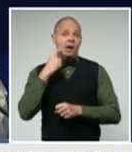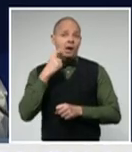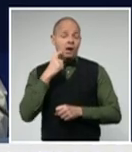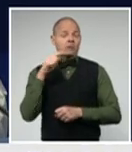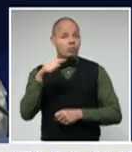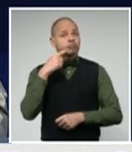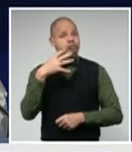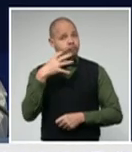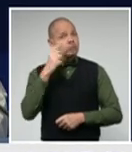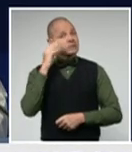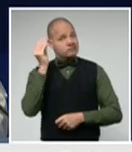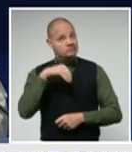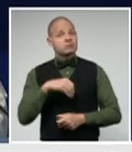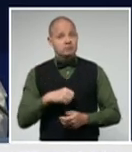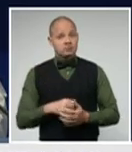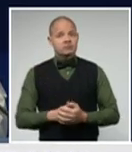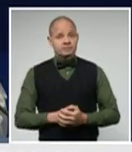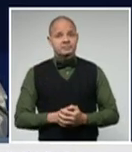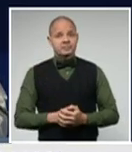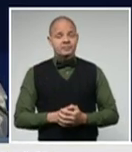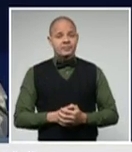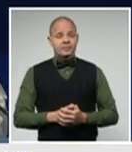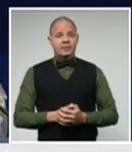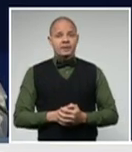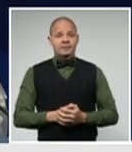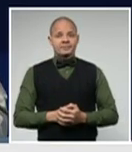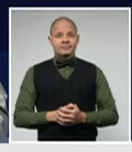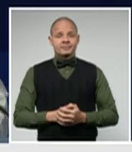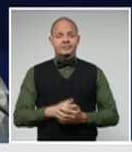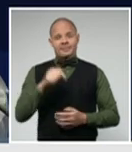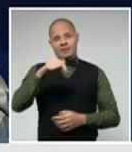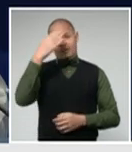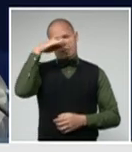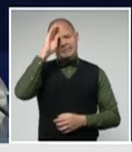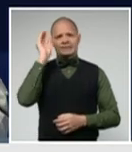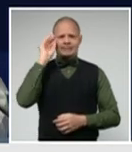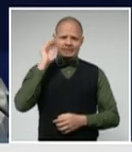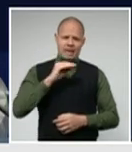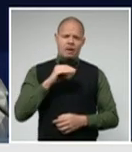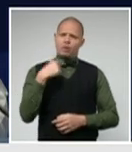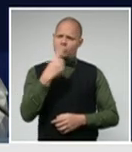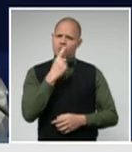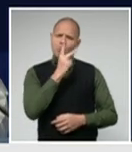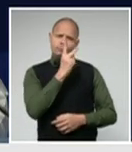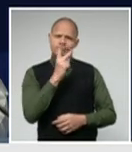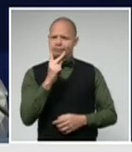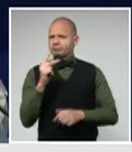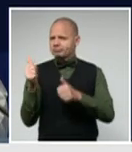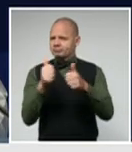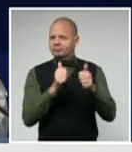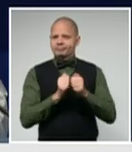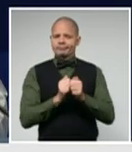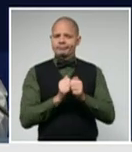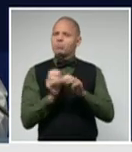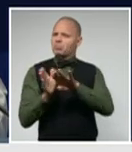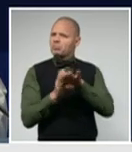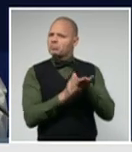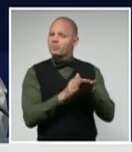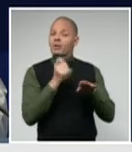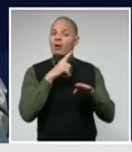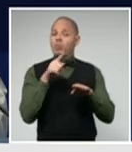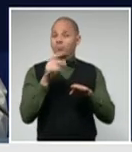la estomatología, lo que en Cuba conocemos como la estomatología. Un poco de historia: la Federación